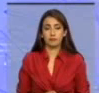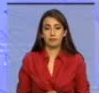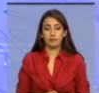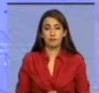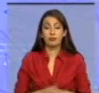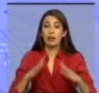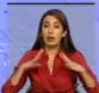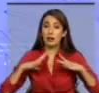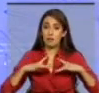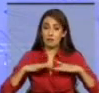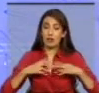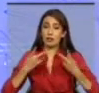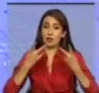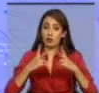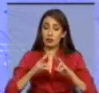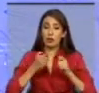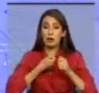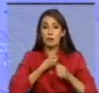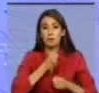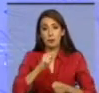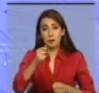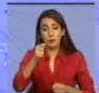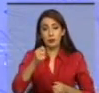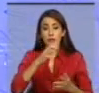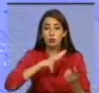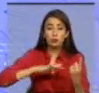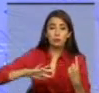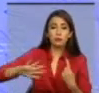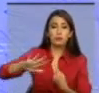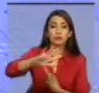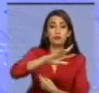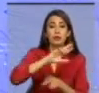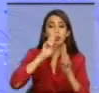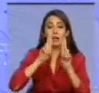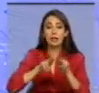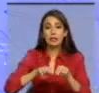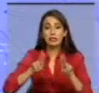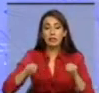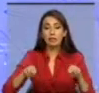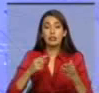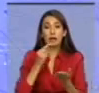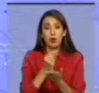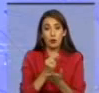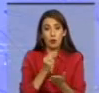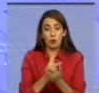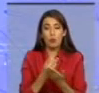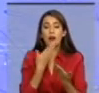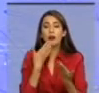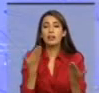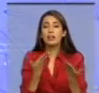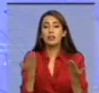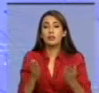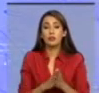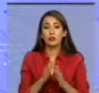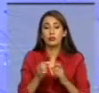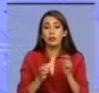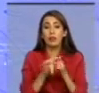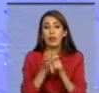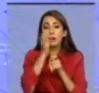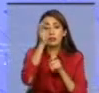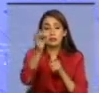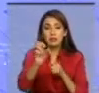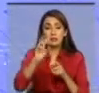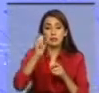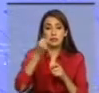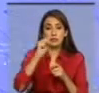puede ser aprovechado con un paseo al aire libre, rodeado de naturaleza, a solo minutos de Guayaquil. La aventura turística para ir a la Isla Santay cuenta